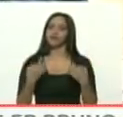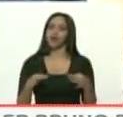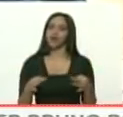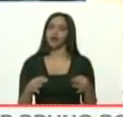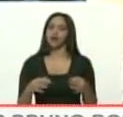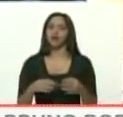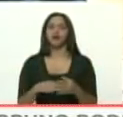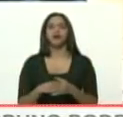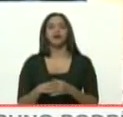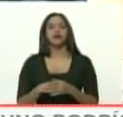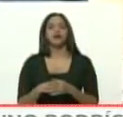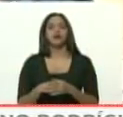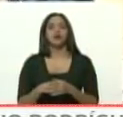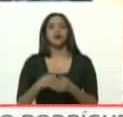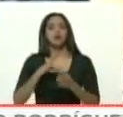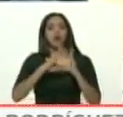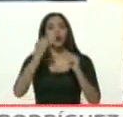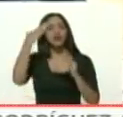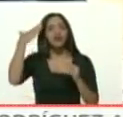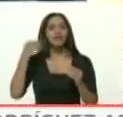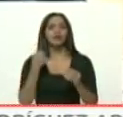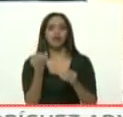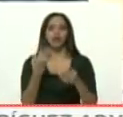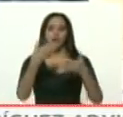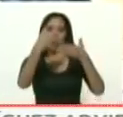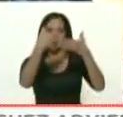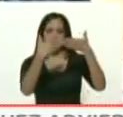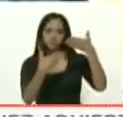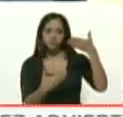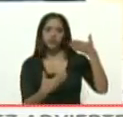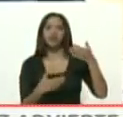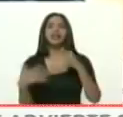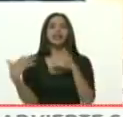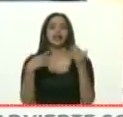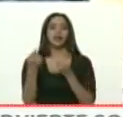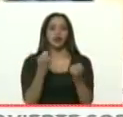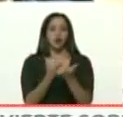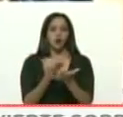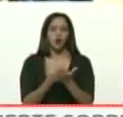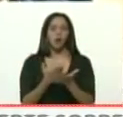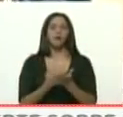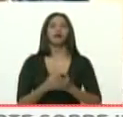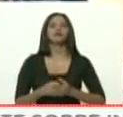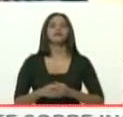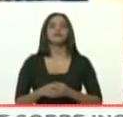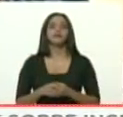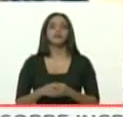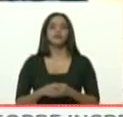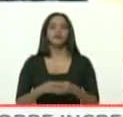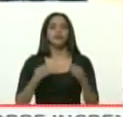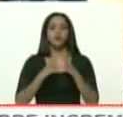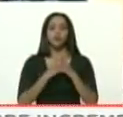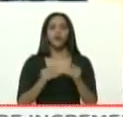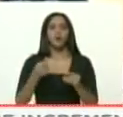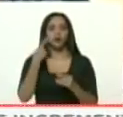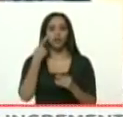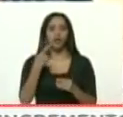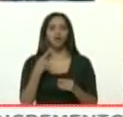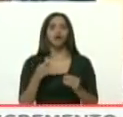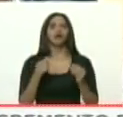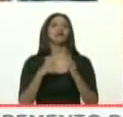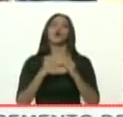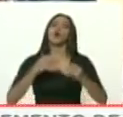tiene varias fases. La guerra económica, todo lo que tiene que ver, pues hemos pasado todos